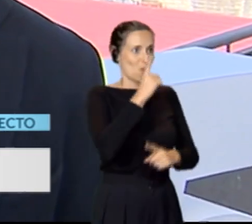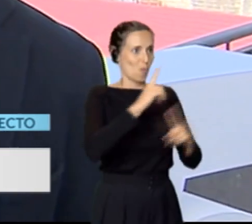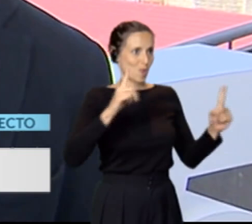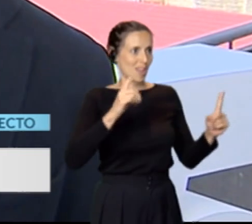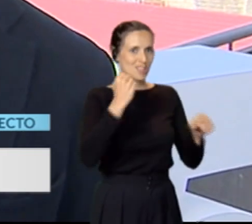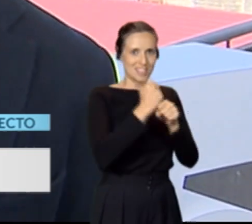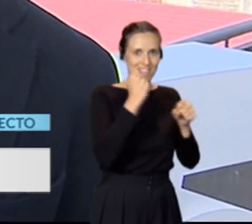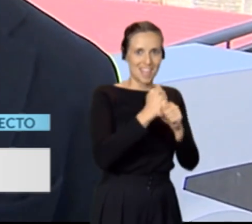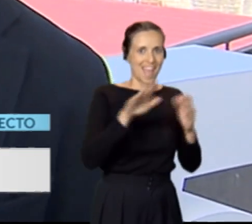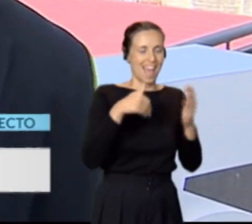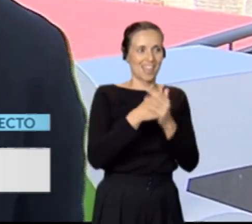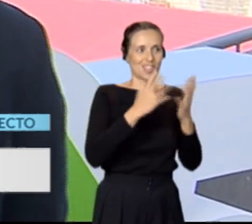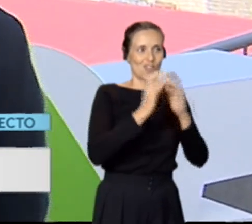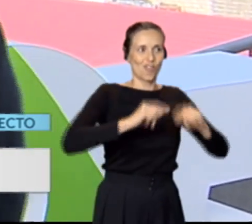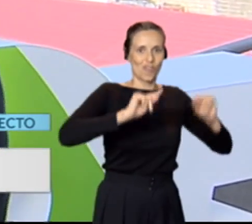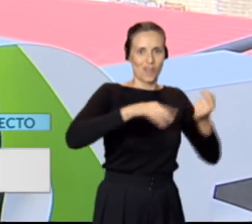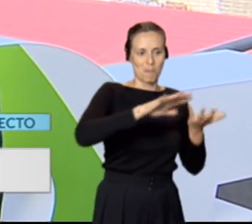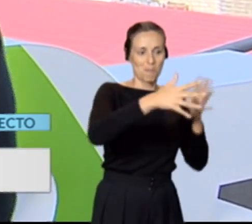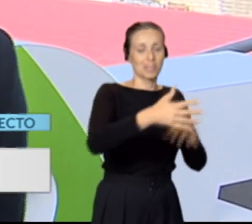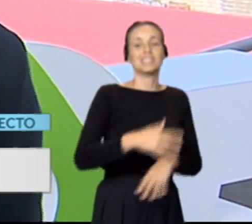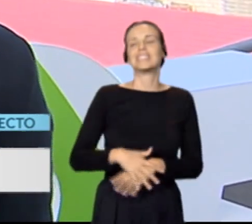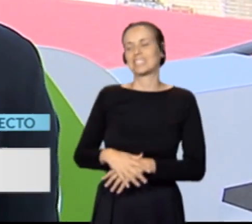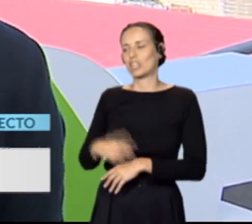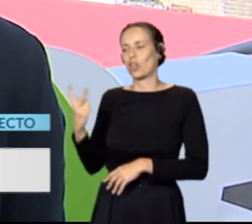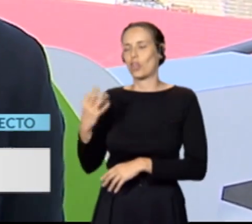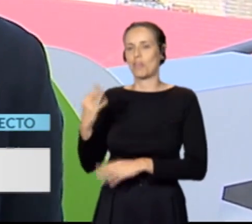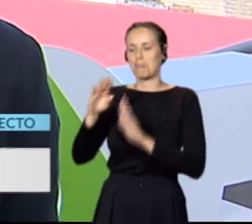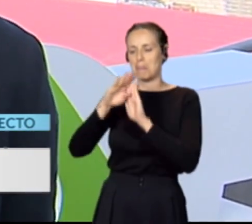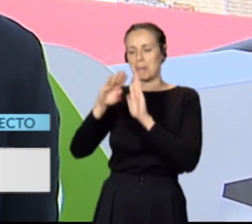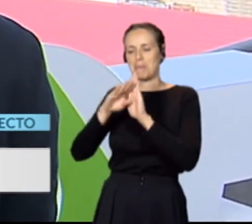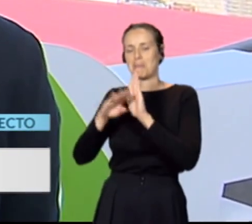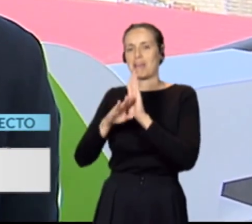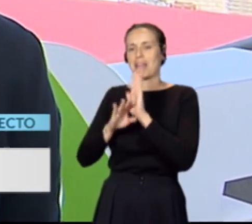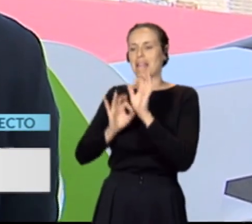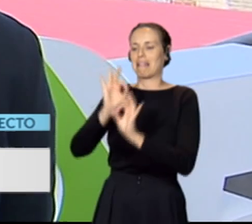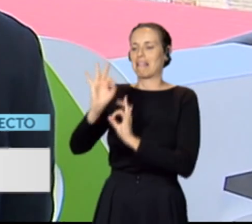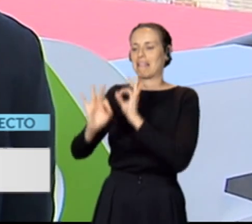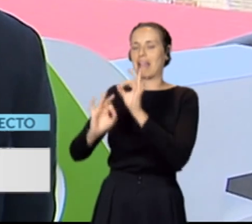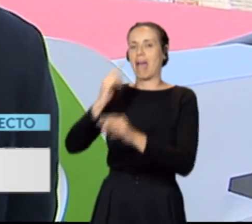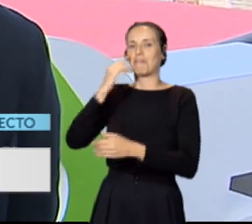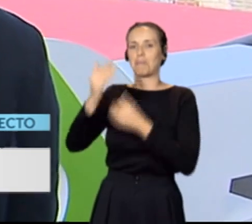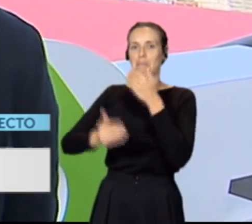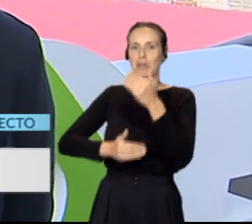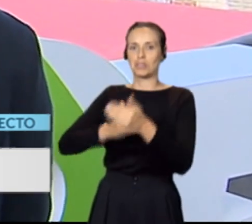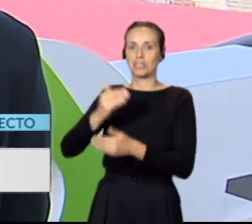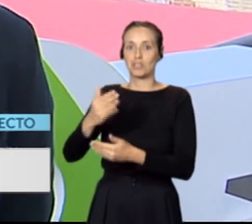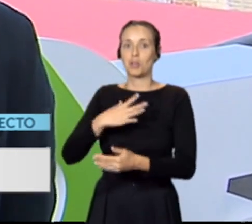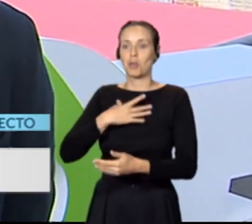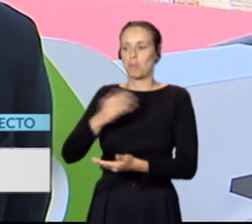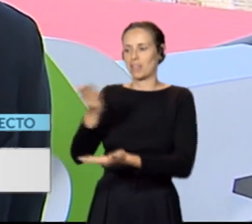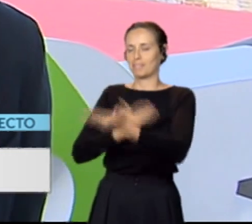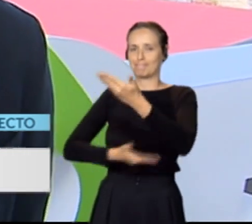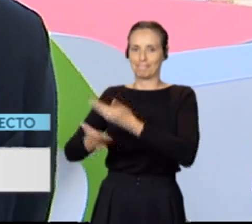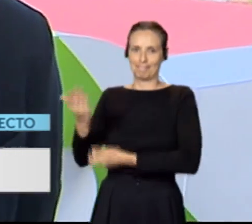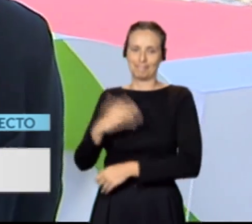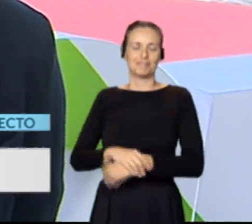realidad este convenio exactamente tenemos que establecer la hoja de ruta conjuntamente e ir viendo paso a paso Pues en qué procesos podemos completarnos Y complementarnos